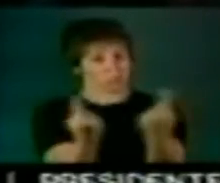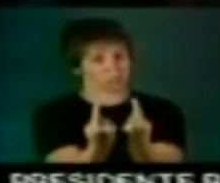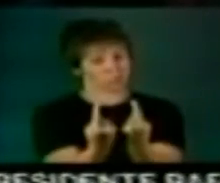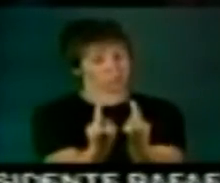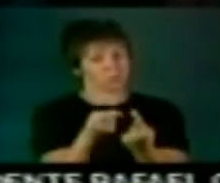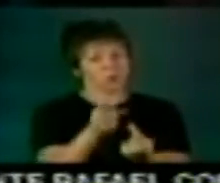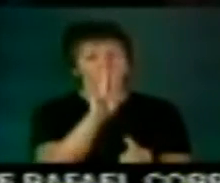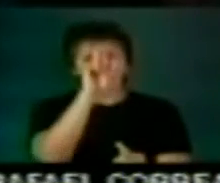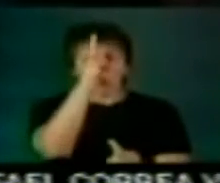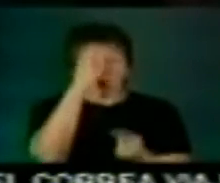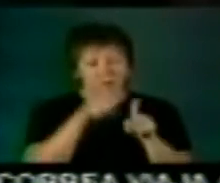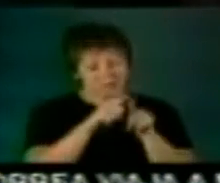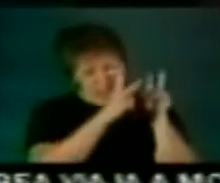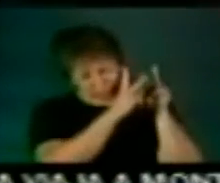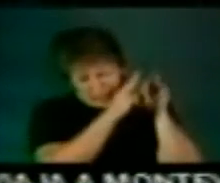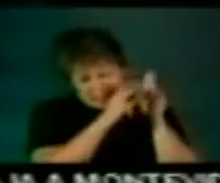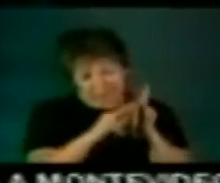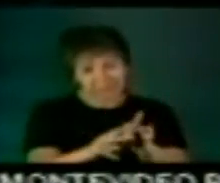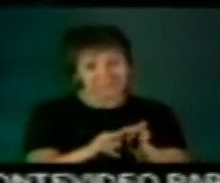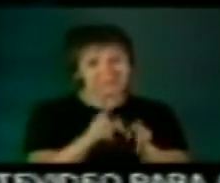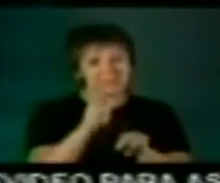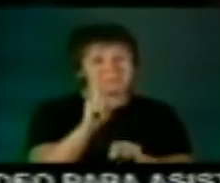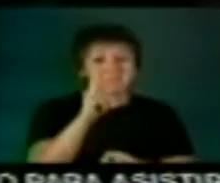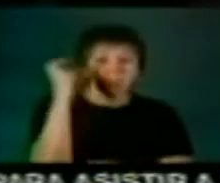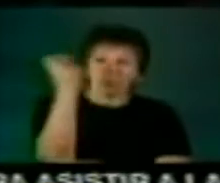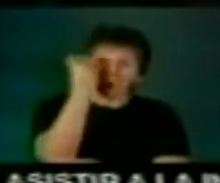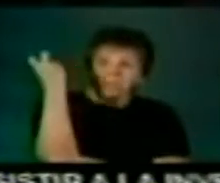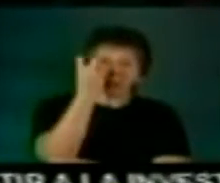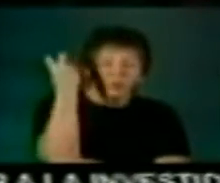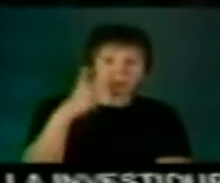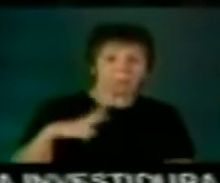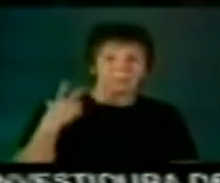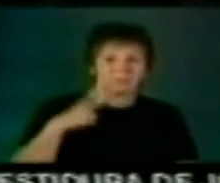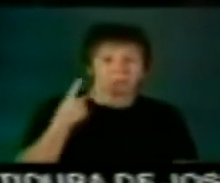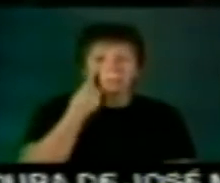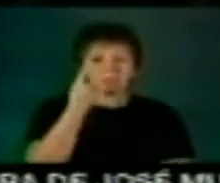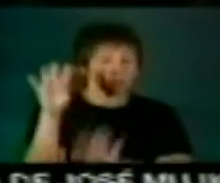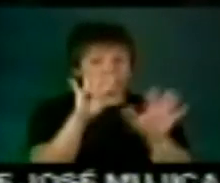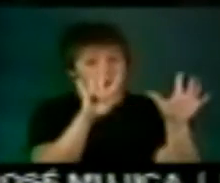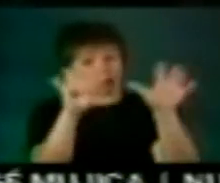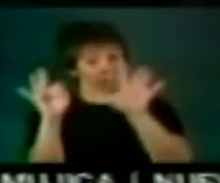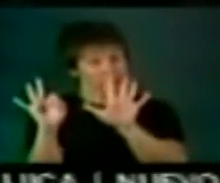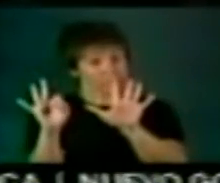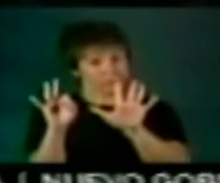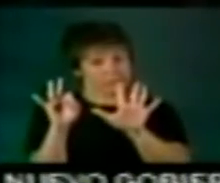El Uruguay se mantuvo al margen de los vientos privatizadores de los años 90. Es más,